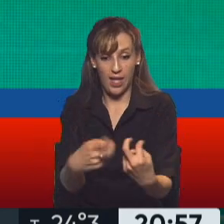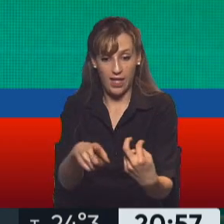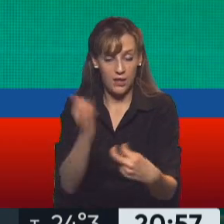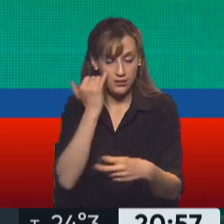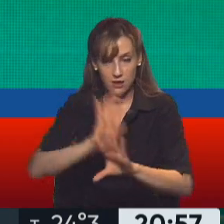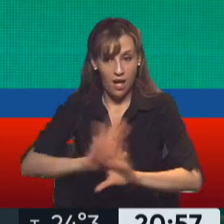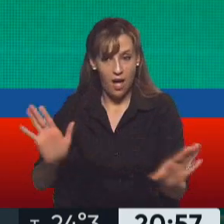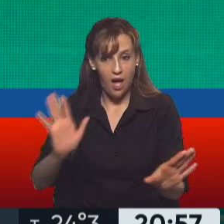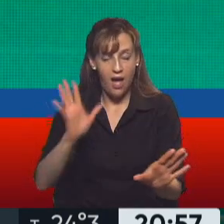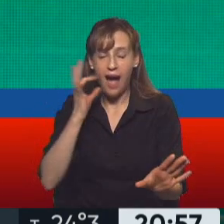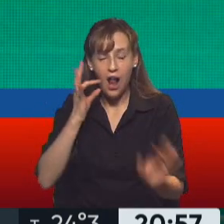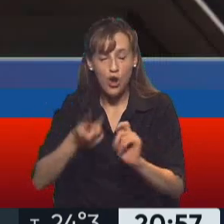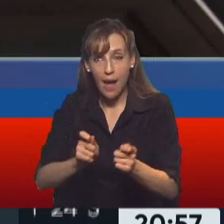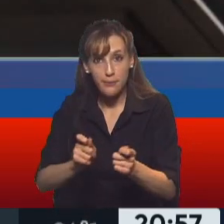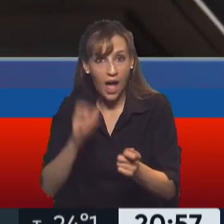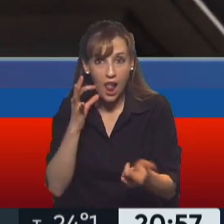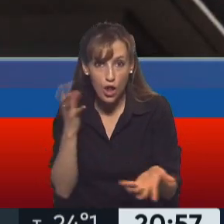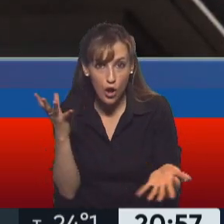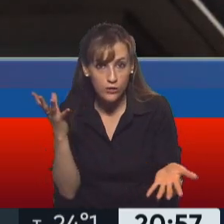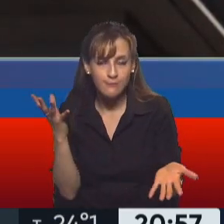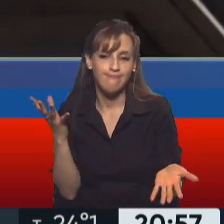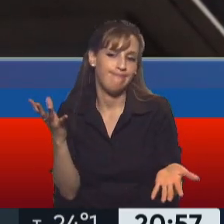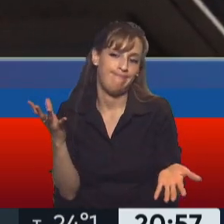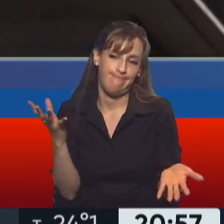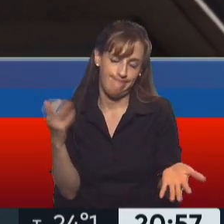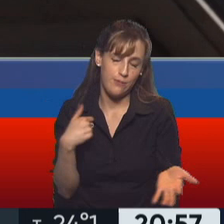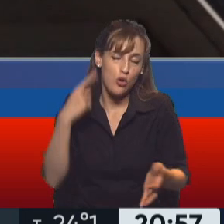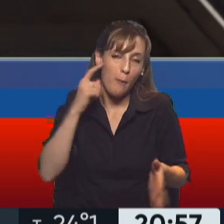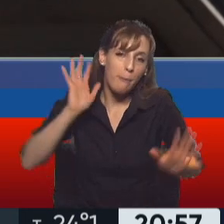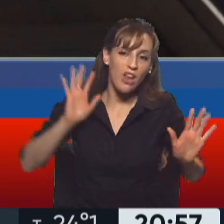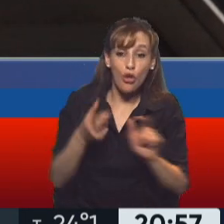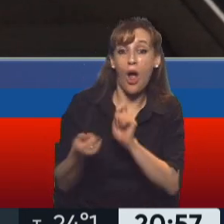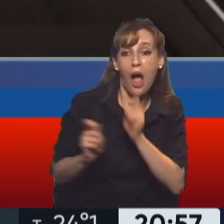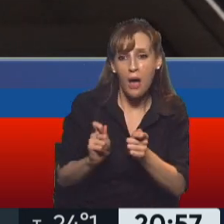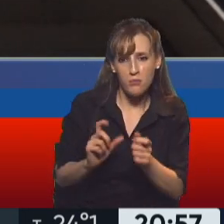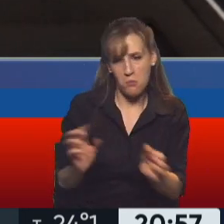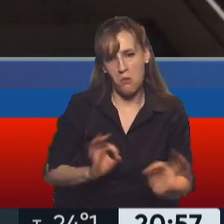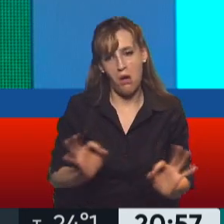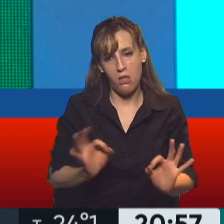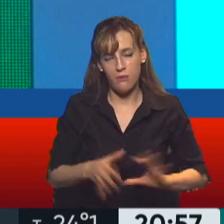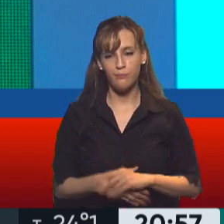algo que cambie? Me parece, por lo que veo, por lo que leo, que no bueno, cambia pero es un nada. Intento,